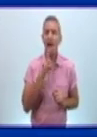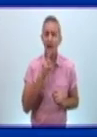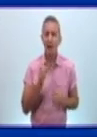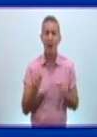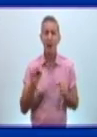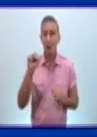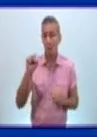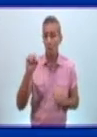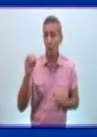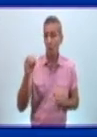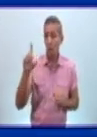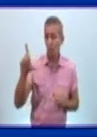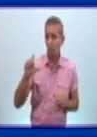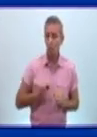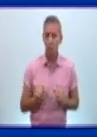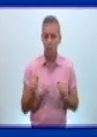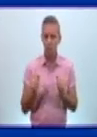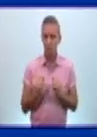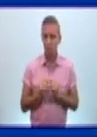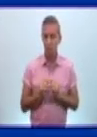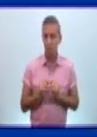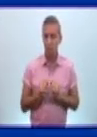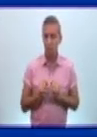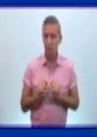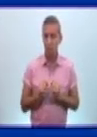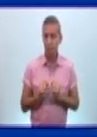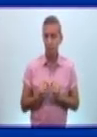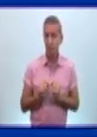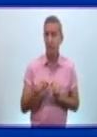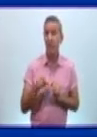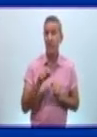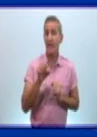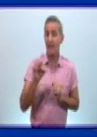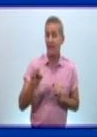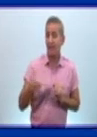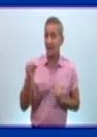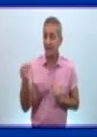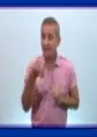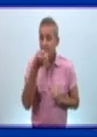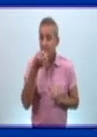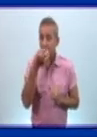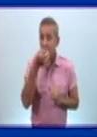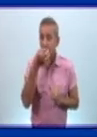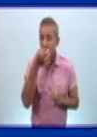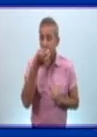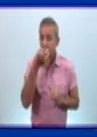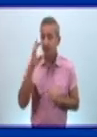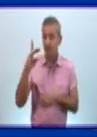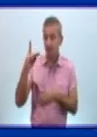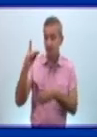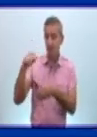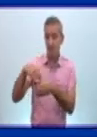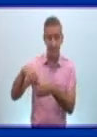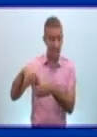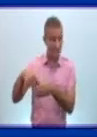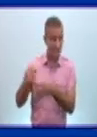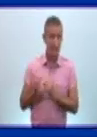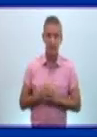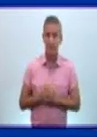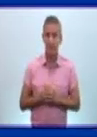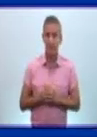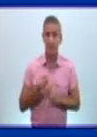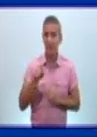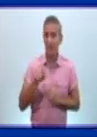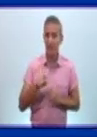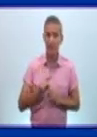Sin embargo, el etanol está en mayor proporción y será entonces el disolvente. Fíjense que esto no es una